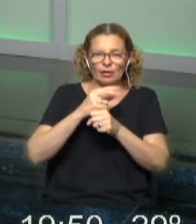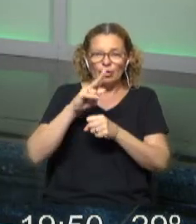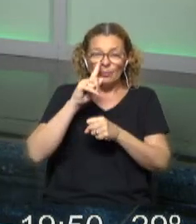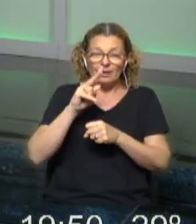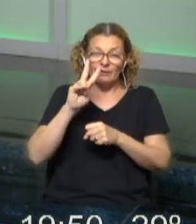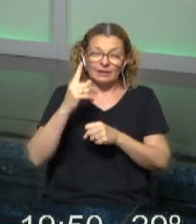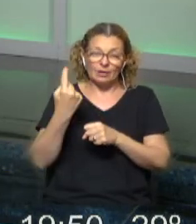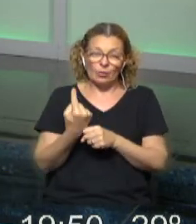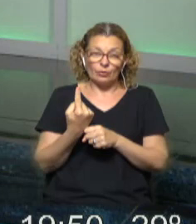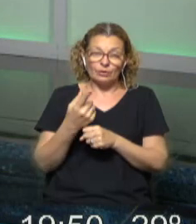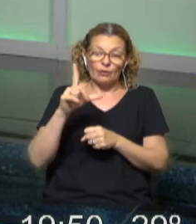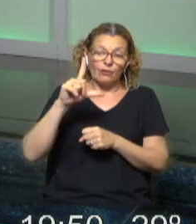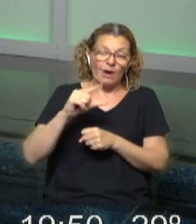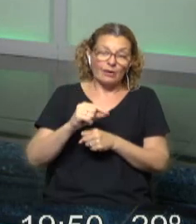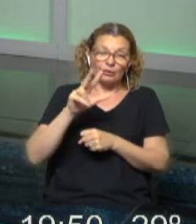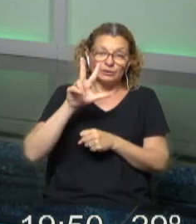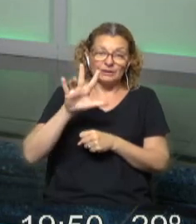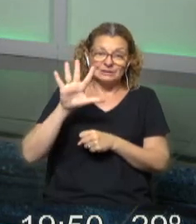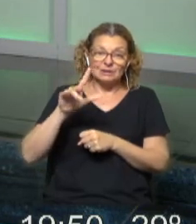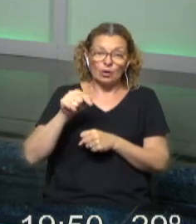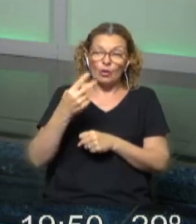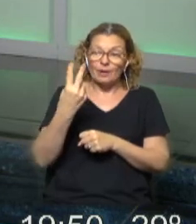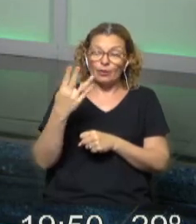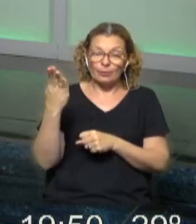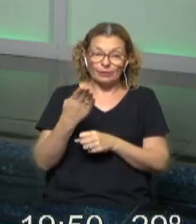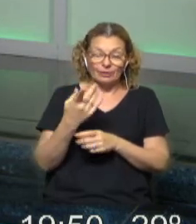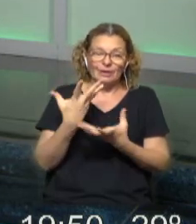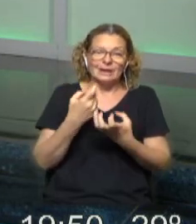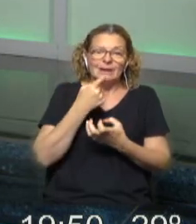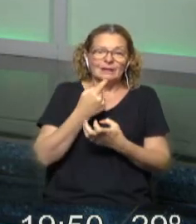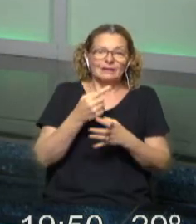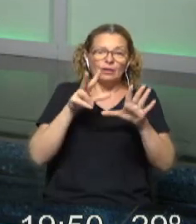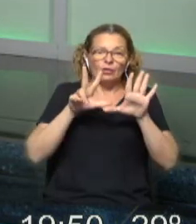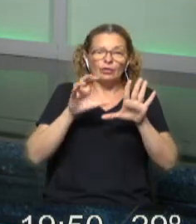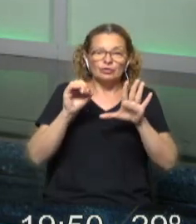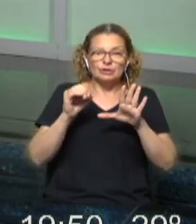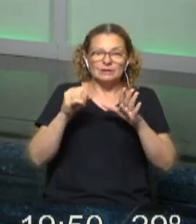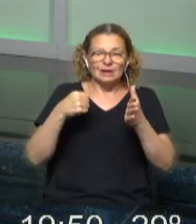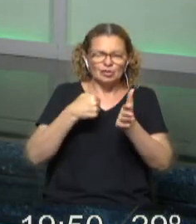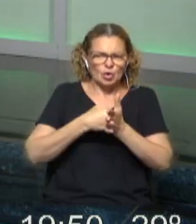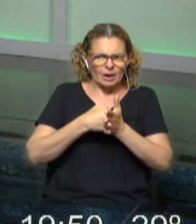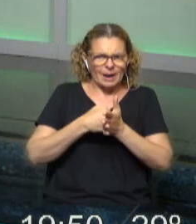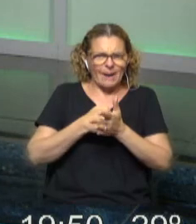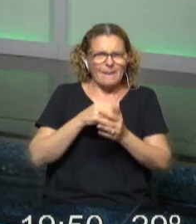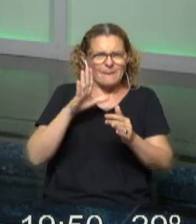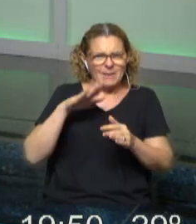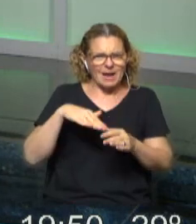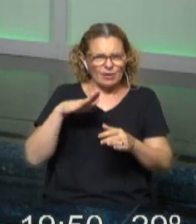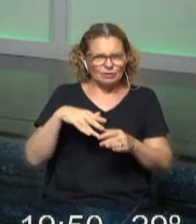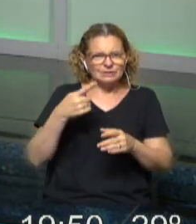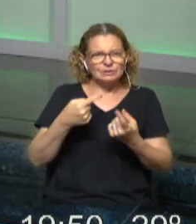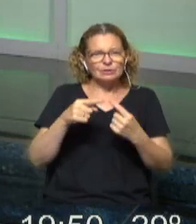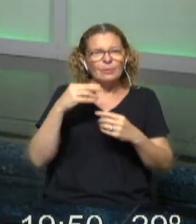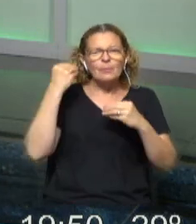Esto representa una disminución del 35,2%, es decir, 80 siniestros menos. Pero como sabemos, lo que